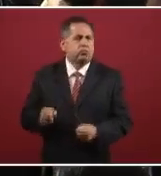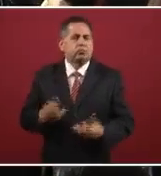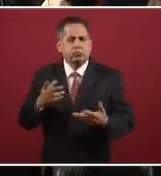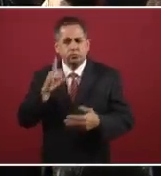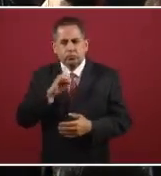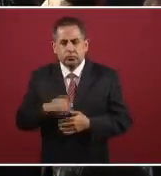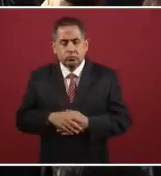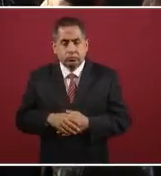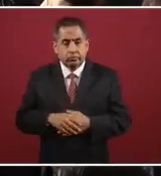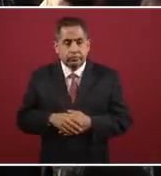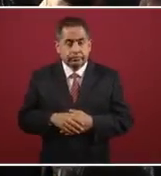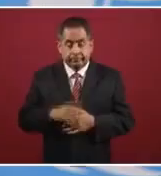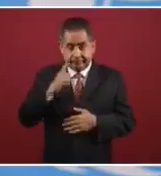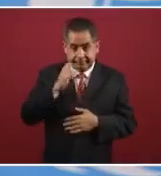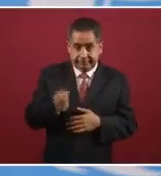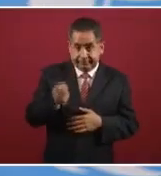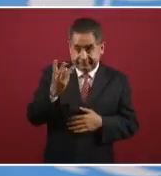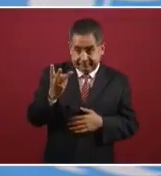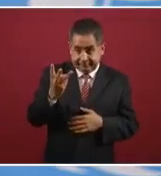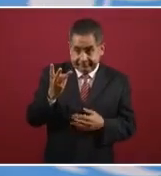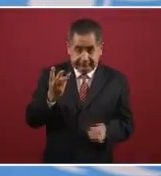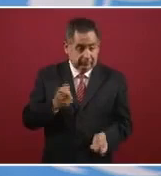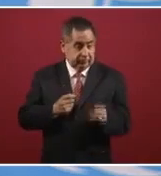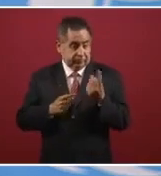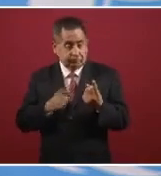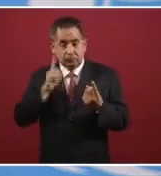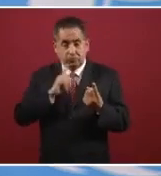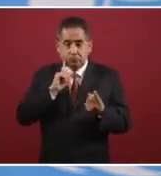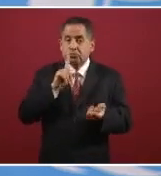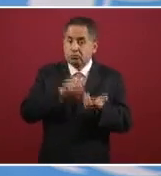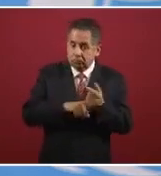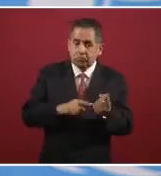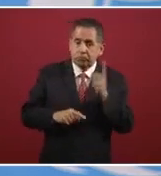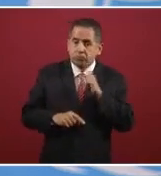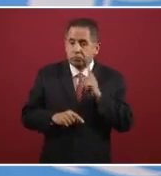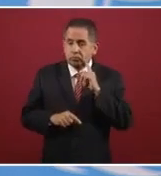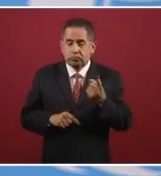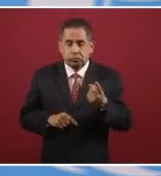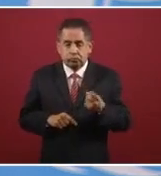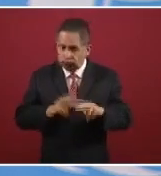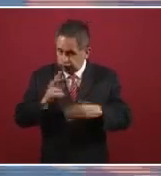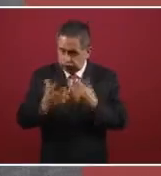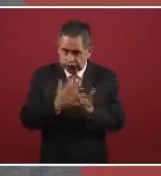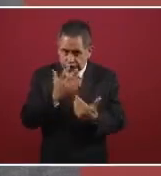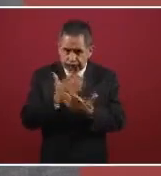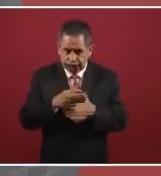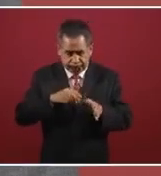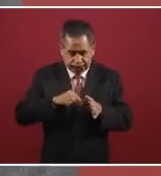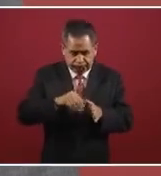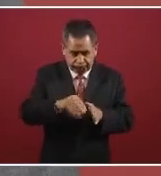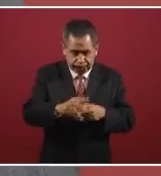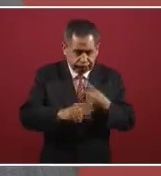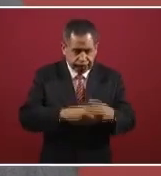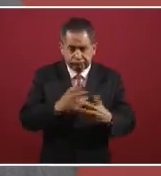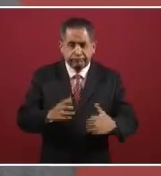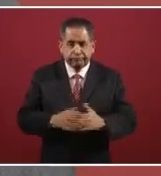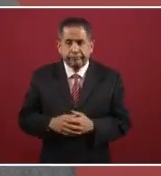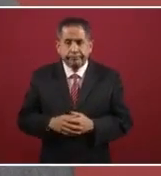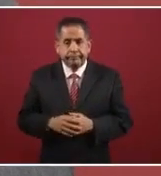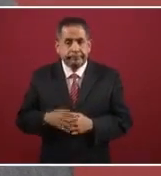De cada 3, una mujer. En la siembra, en